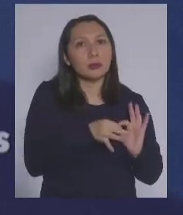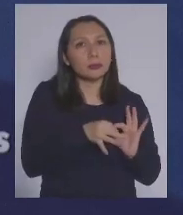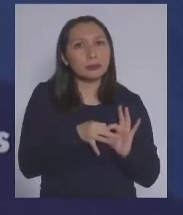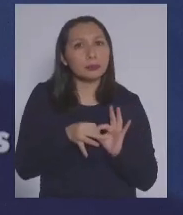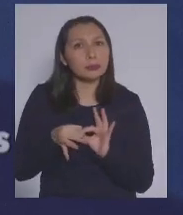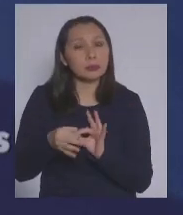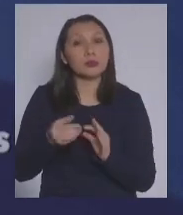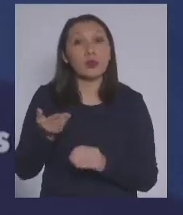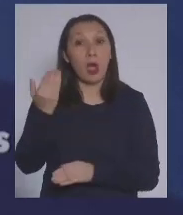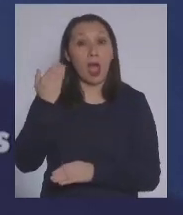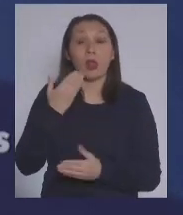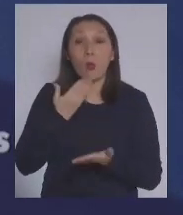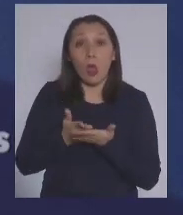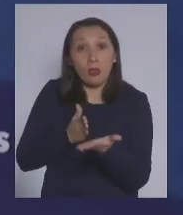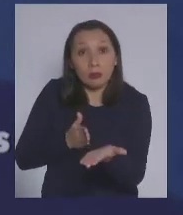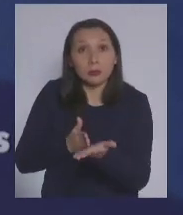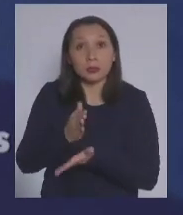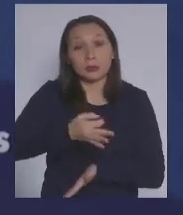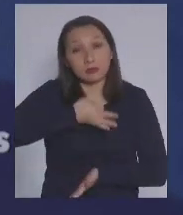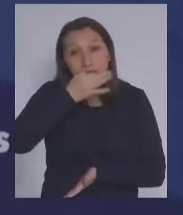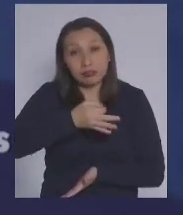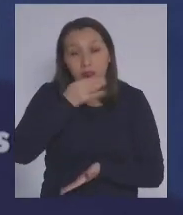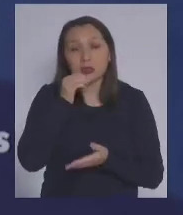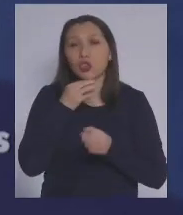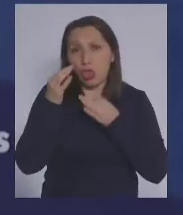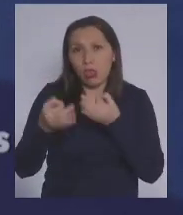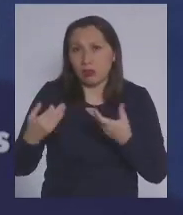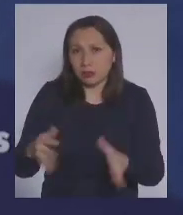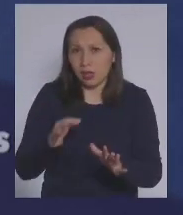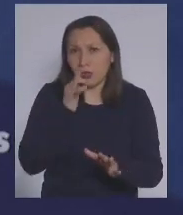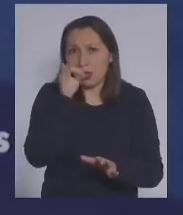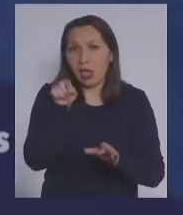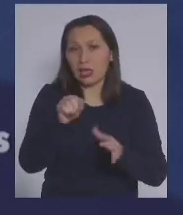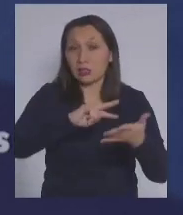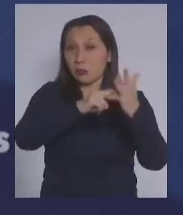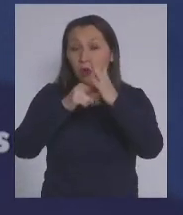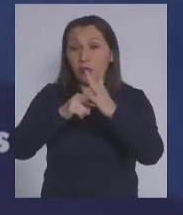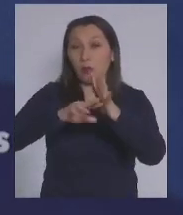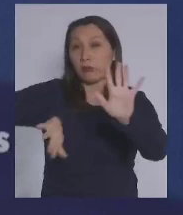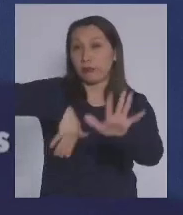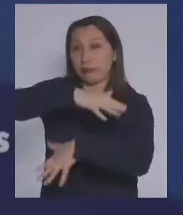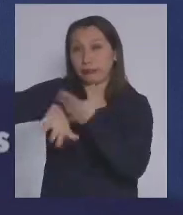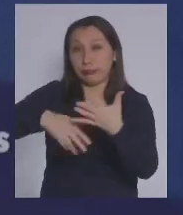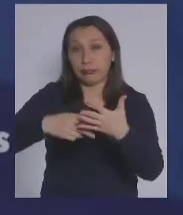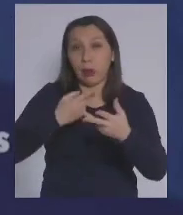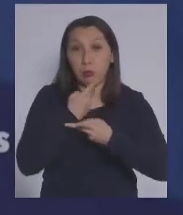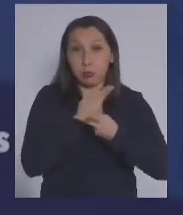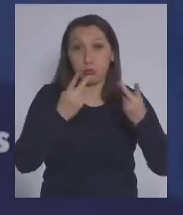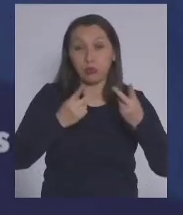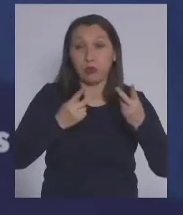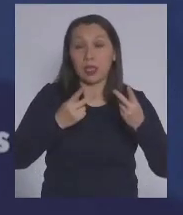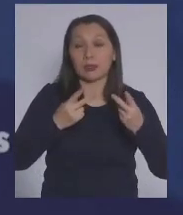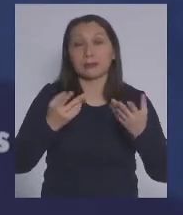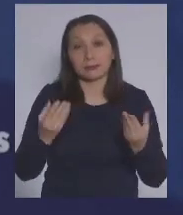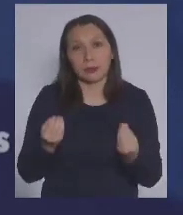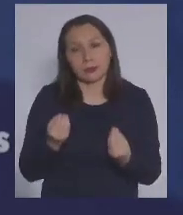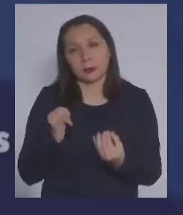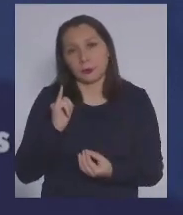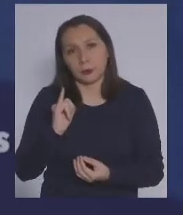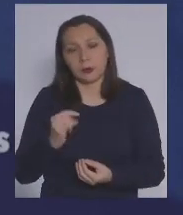hice al inicio hablé sobre este problema los desórdenes públicos evidentemente que